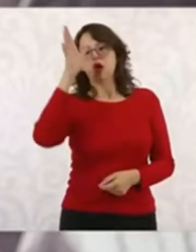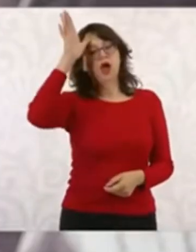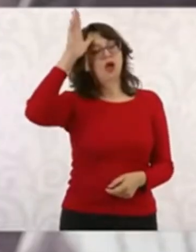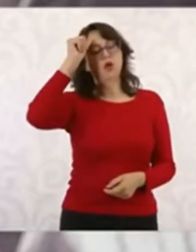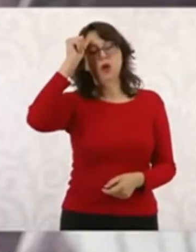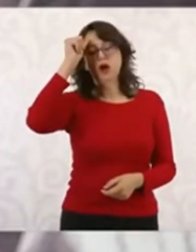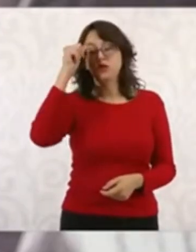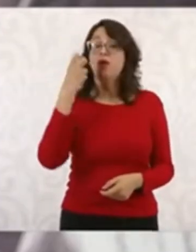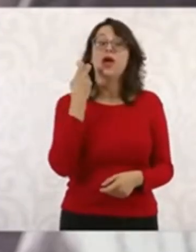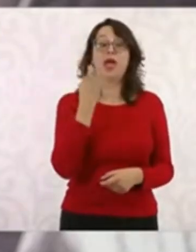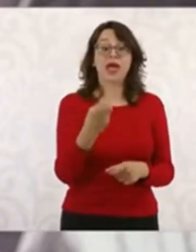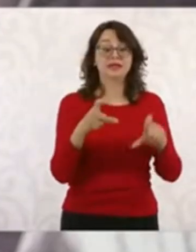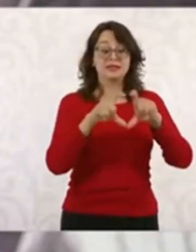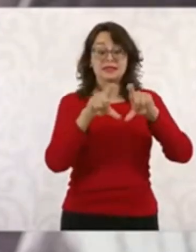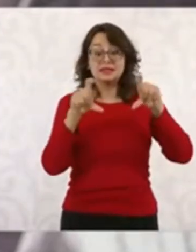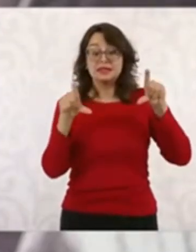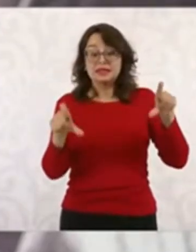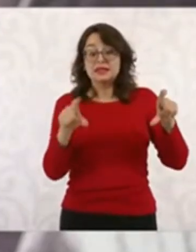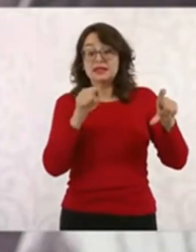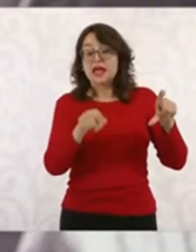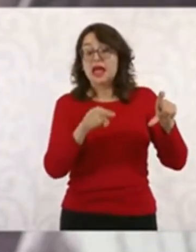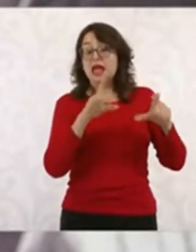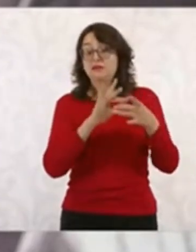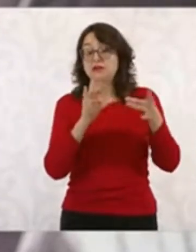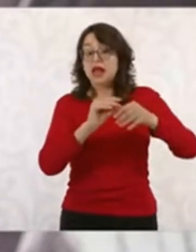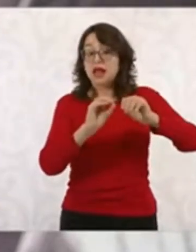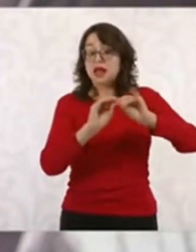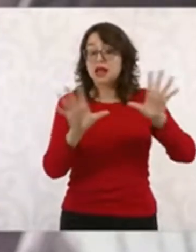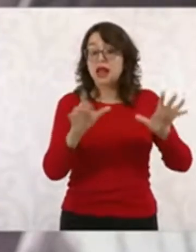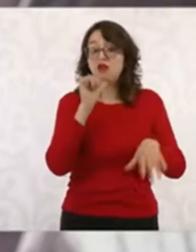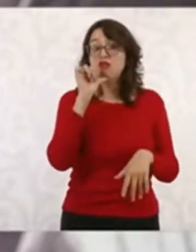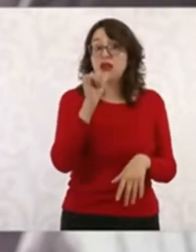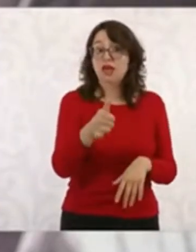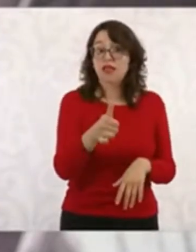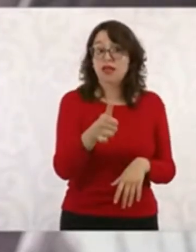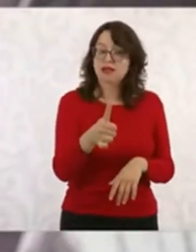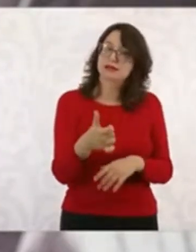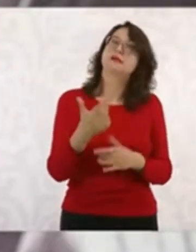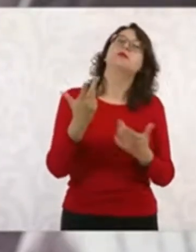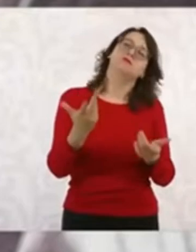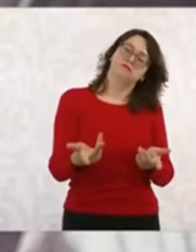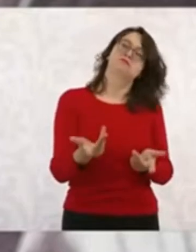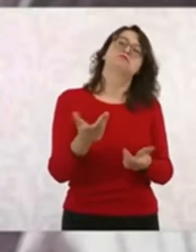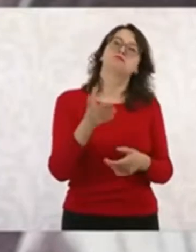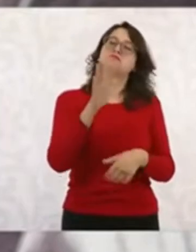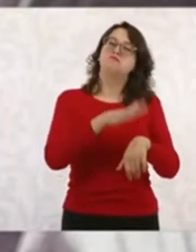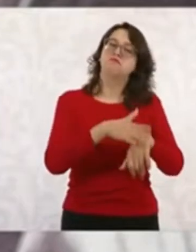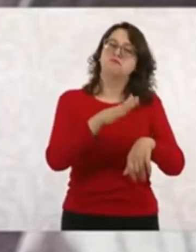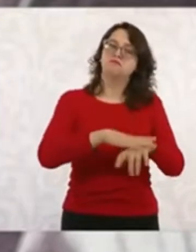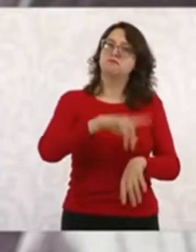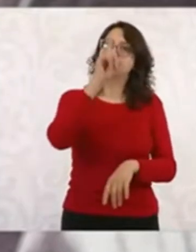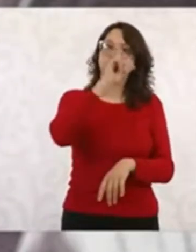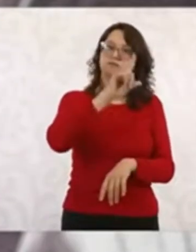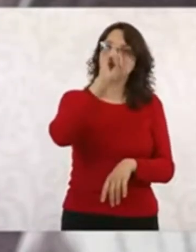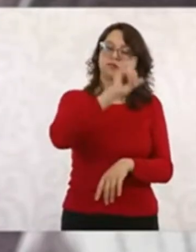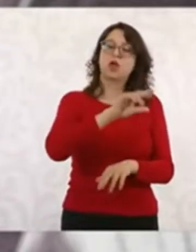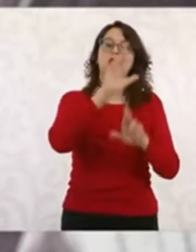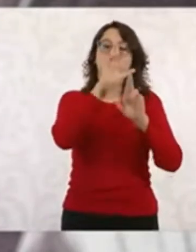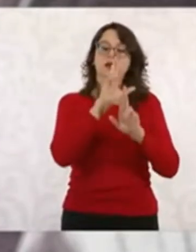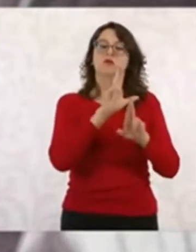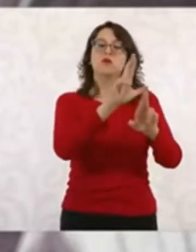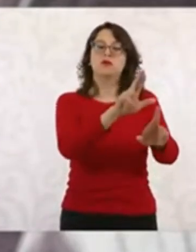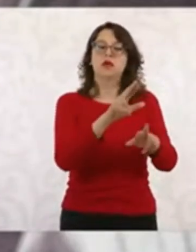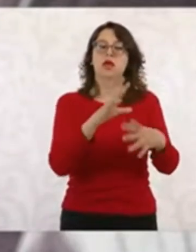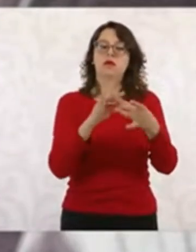y si este precepto no es suficientemente claro, exhortamos respetuosamente a que se aclare para que las dudas